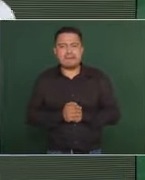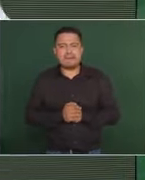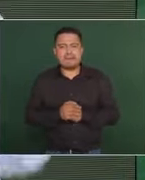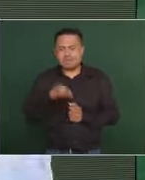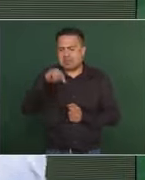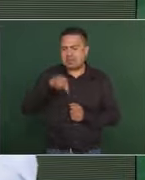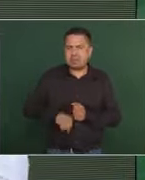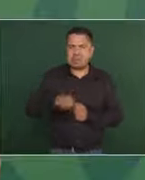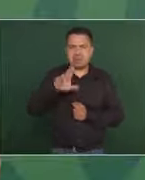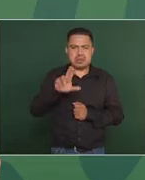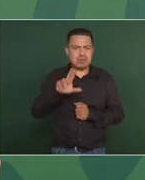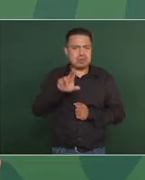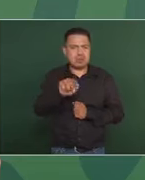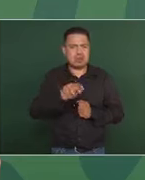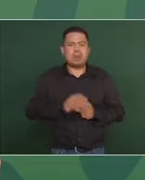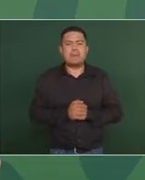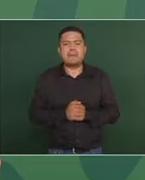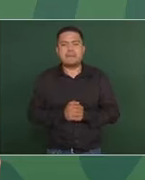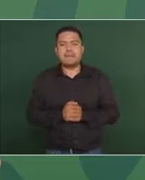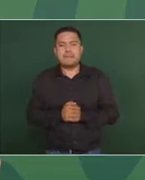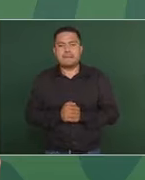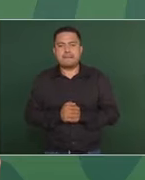Aquí no.